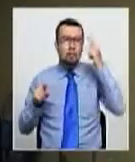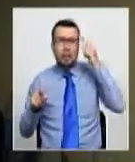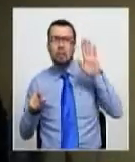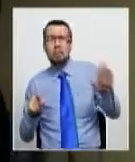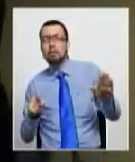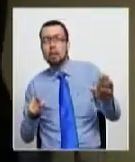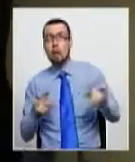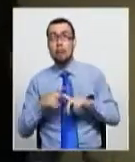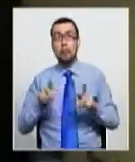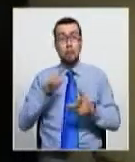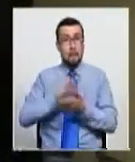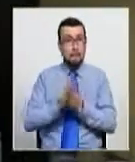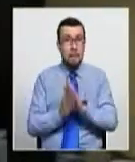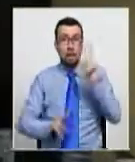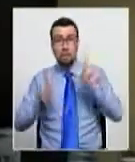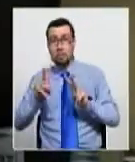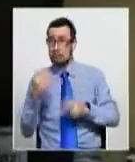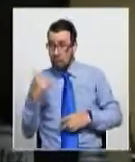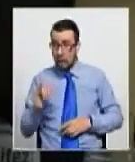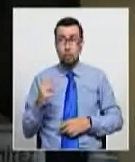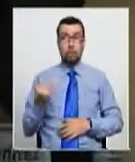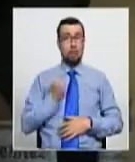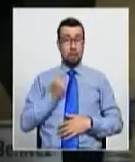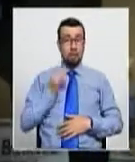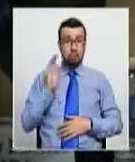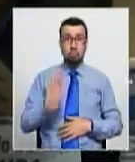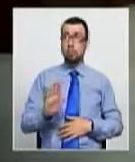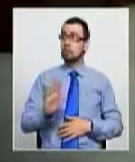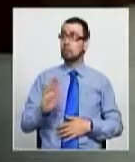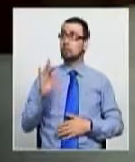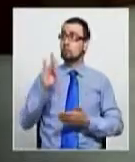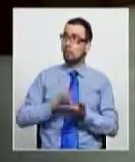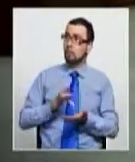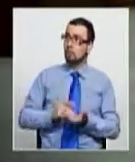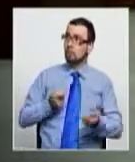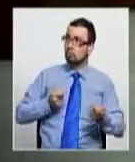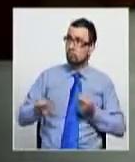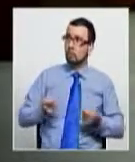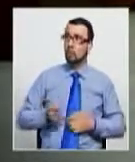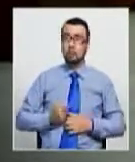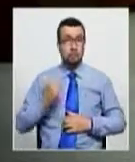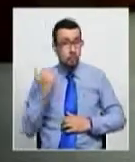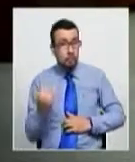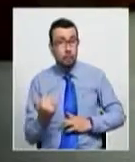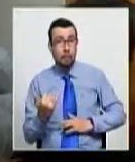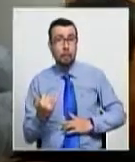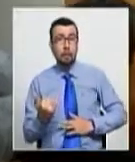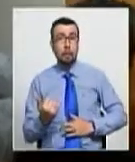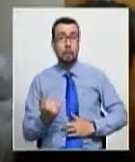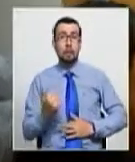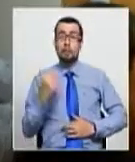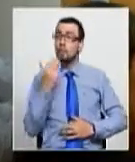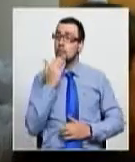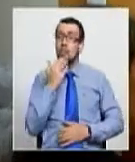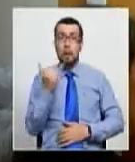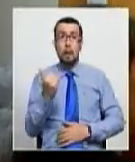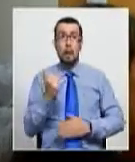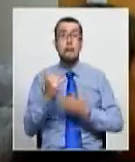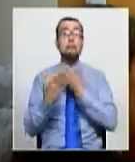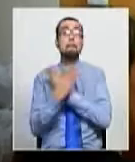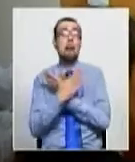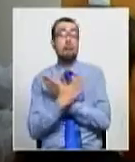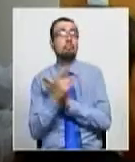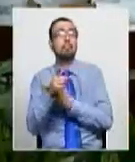no es solamente eso que rompen esos que violan los guerrilleros la pas también es lo que usted y yo hacemos en el